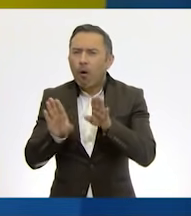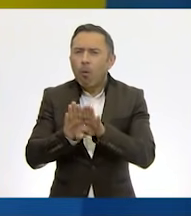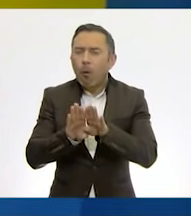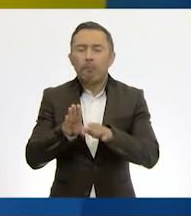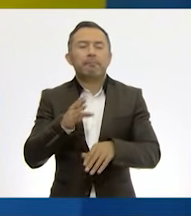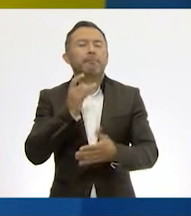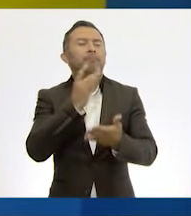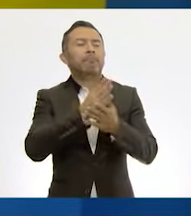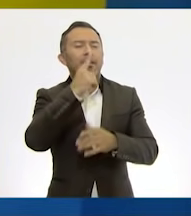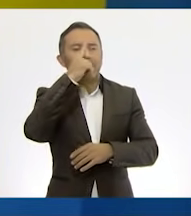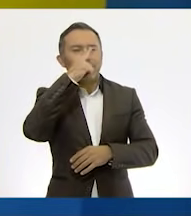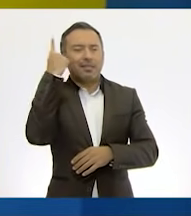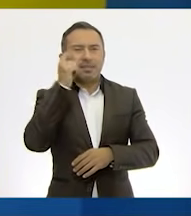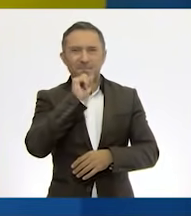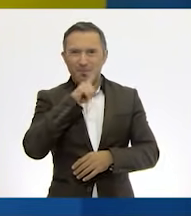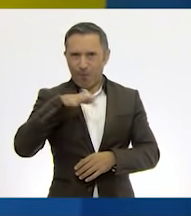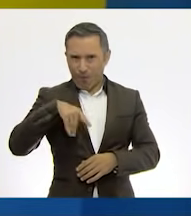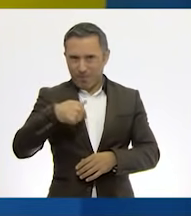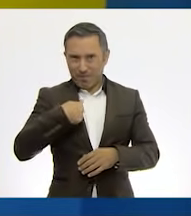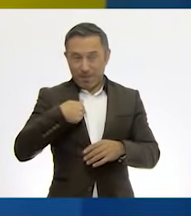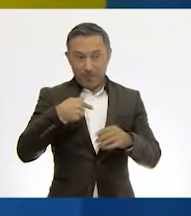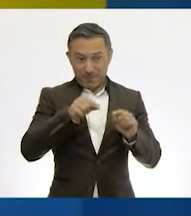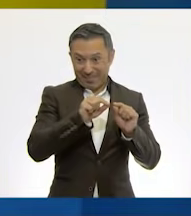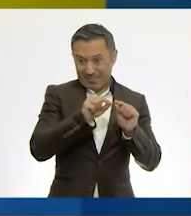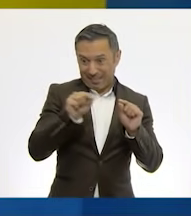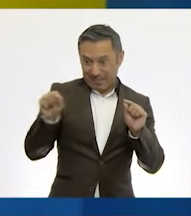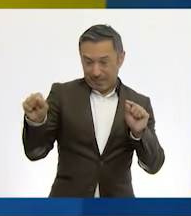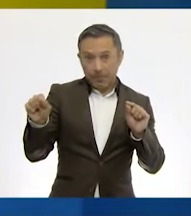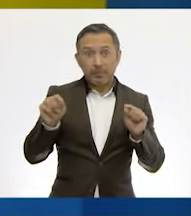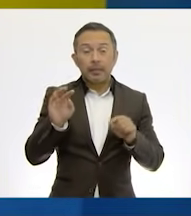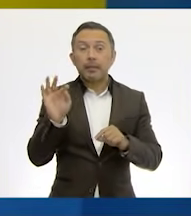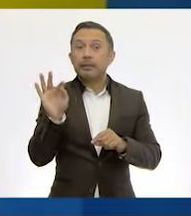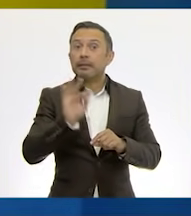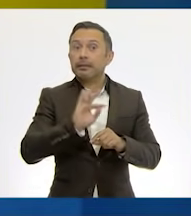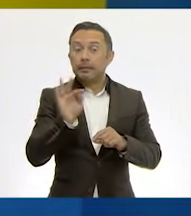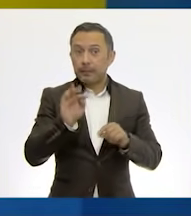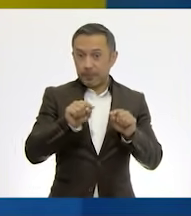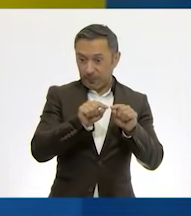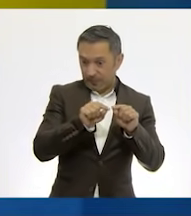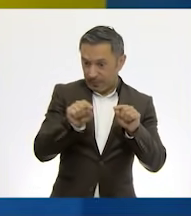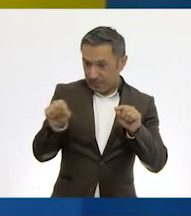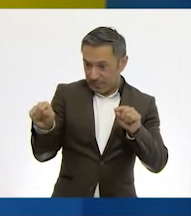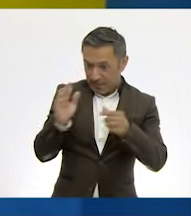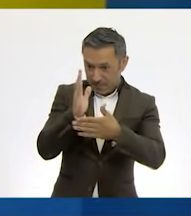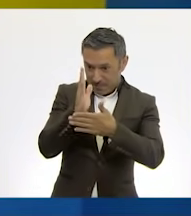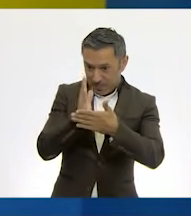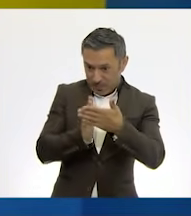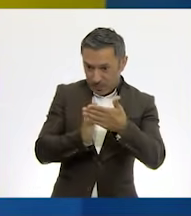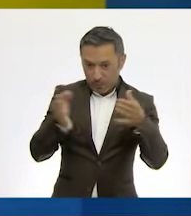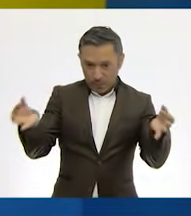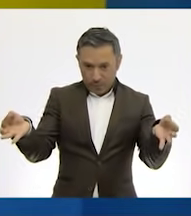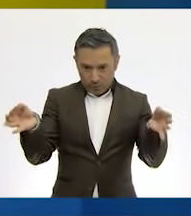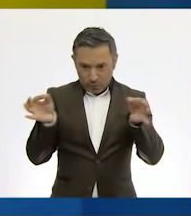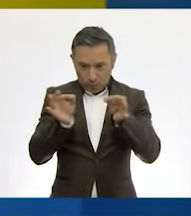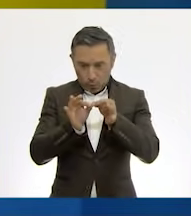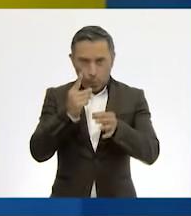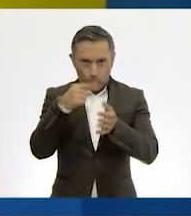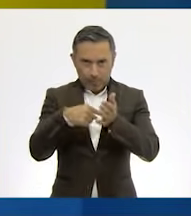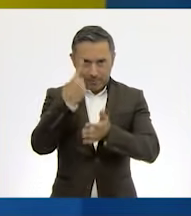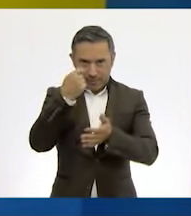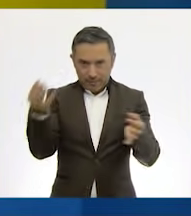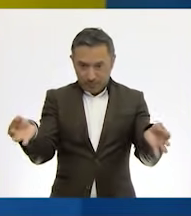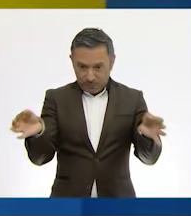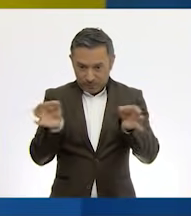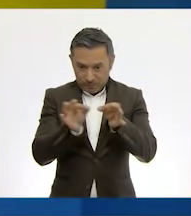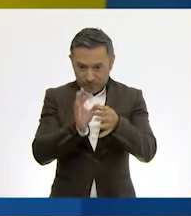que hicimos con la distancia que me tocó a mí. Si ya lo doblamos en medios, haciendo un solo doblez, lo correcto sería